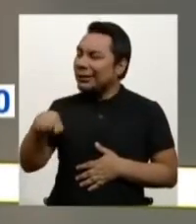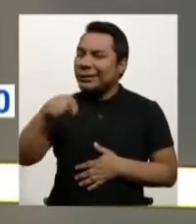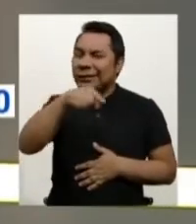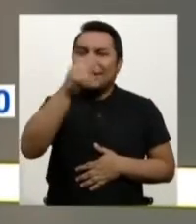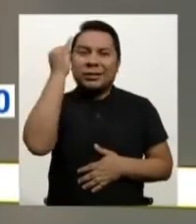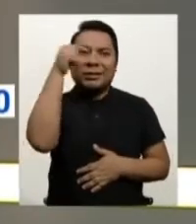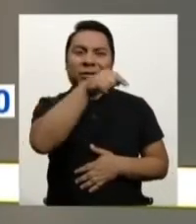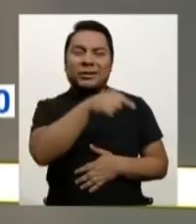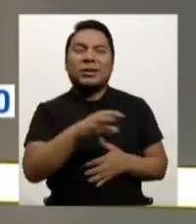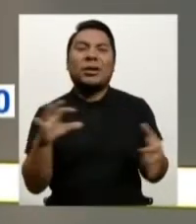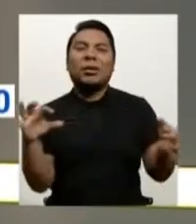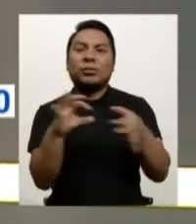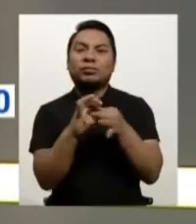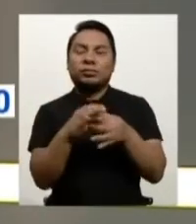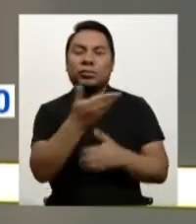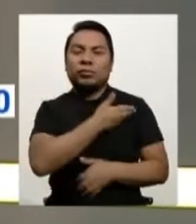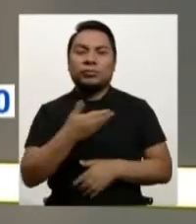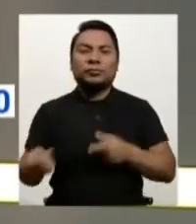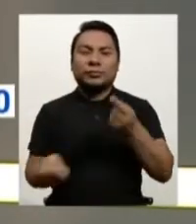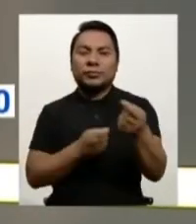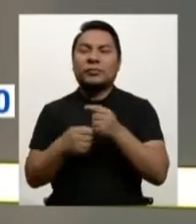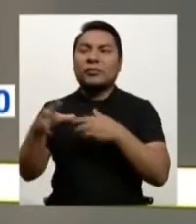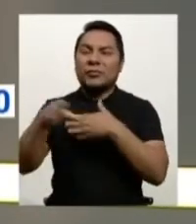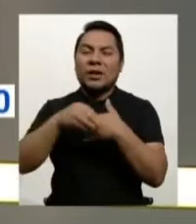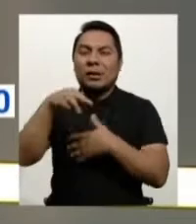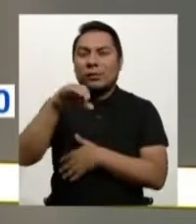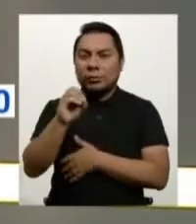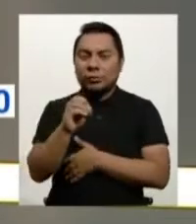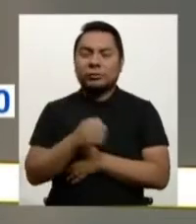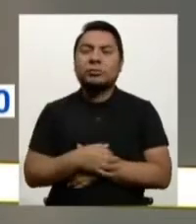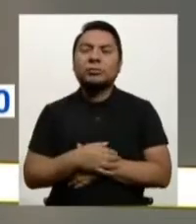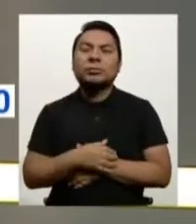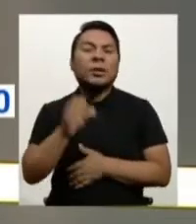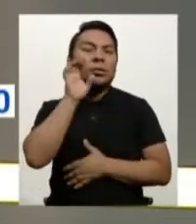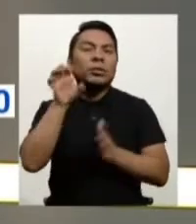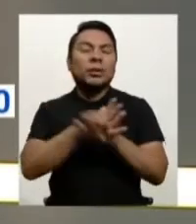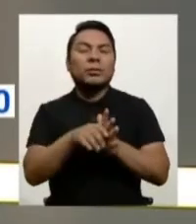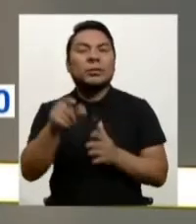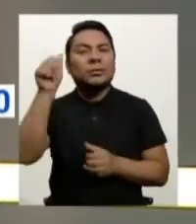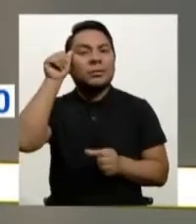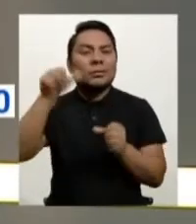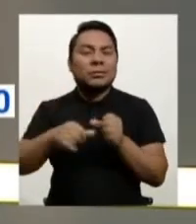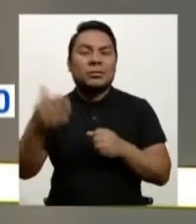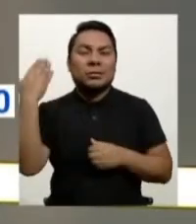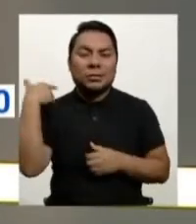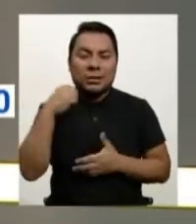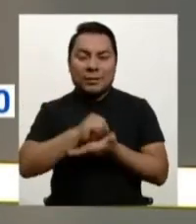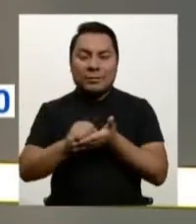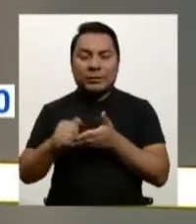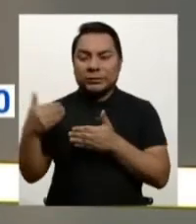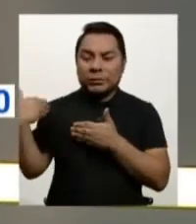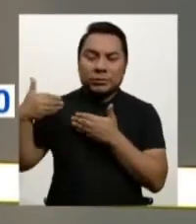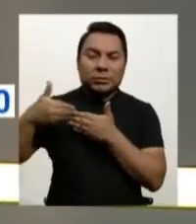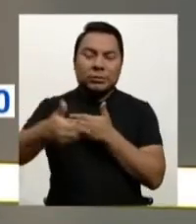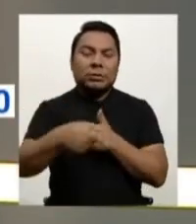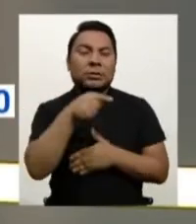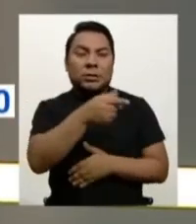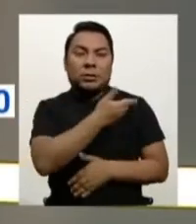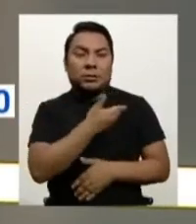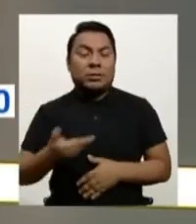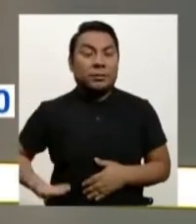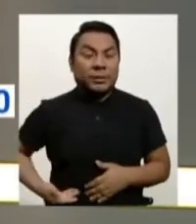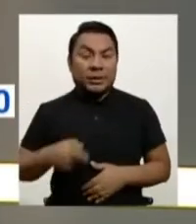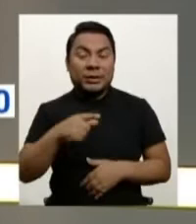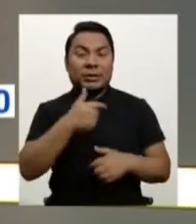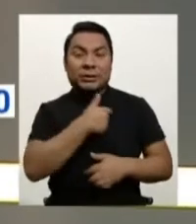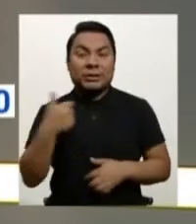de consolidar el poder de Xi Jinping, ¿no? Por ejemplo, repasando un poco lo que ha pasado en estos últimos meses, Xi Jinping tuvo una reunión,